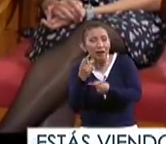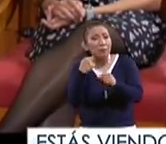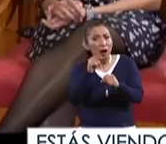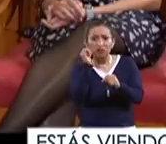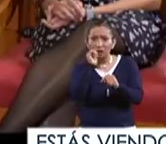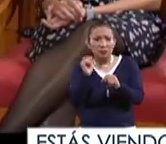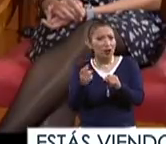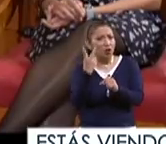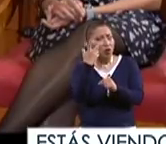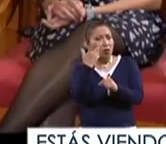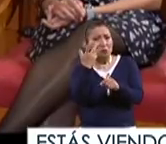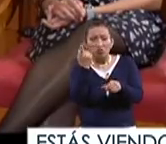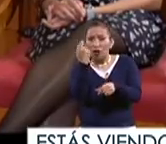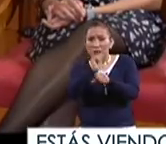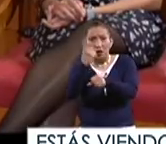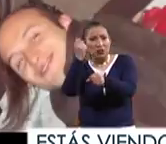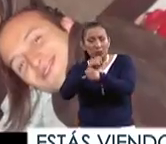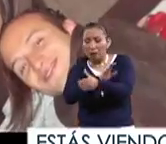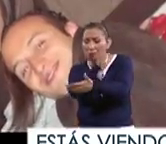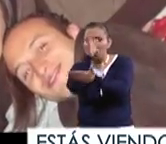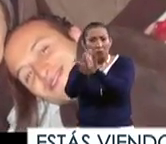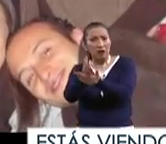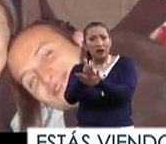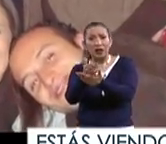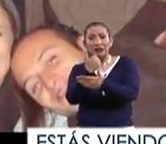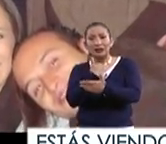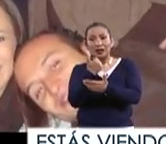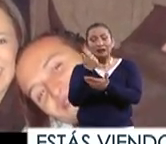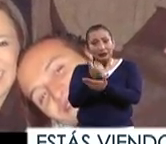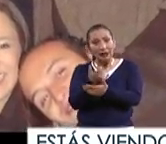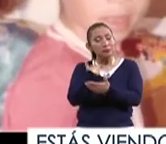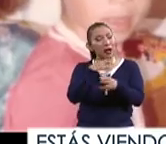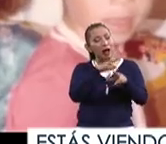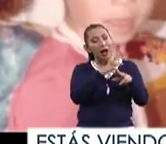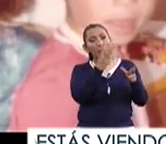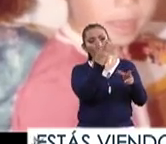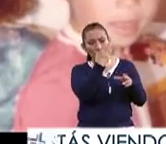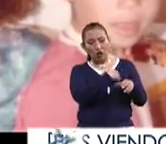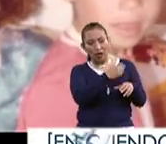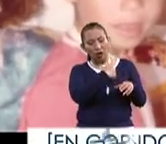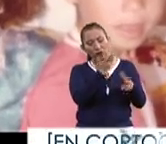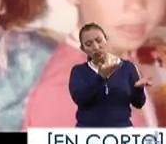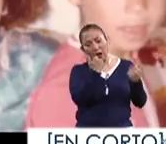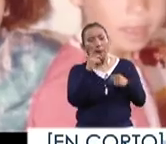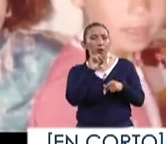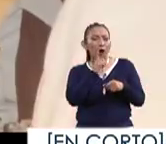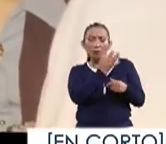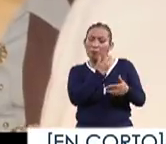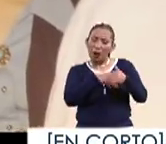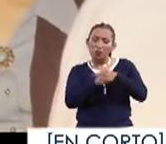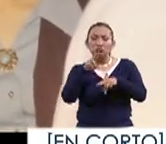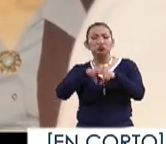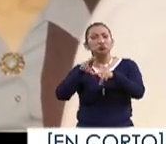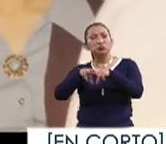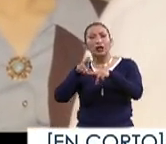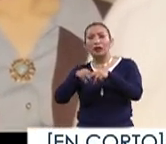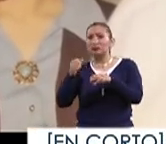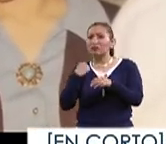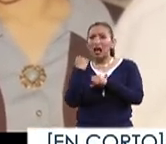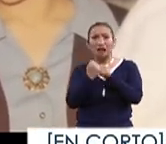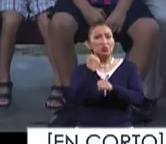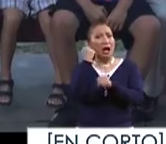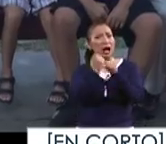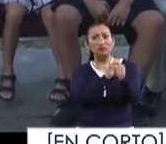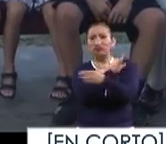pero lo natural era que yo tuviera 6 abonos para mis 4 hijos y mi mujer y yo, e ir por